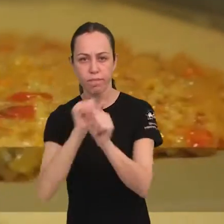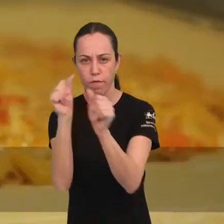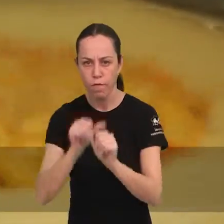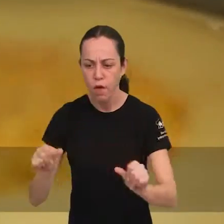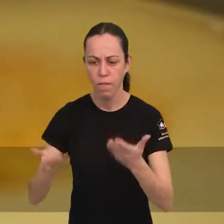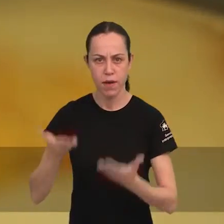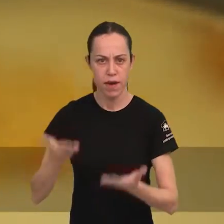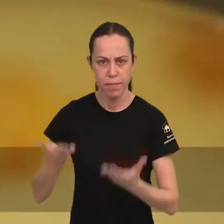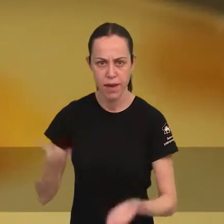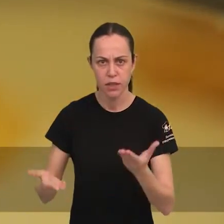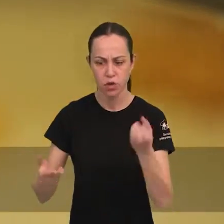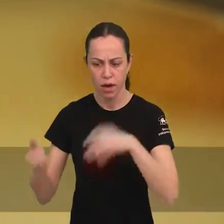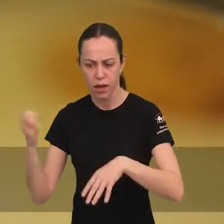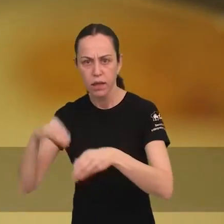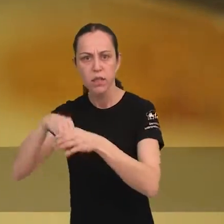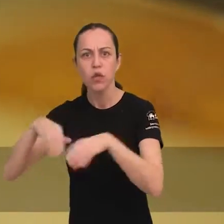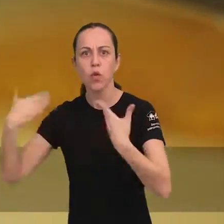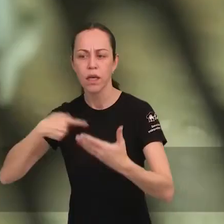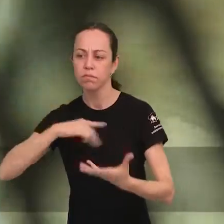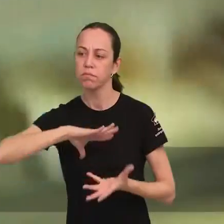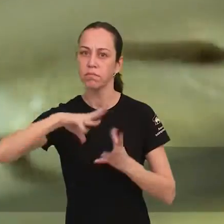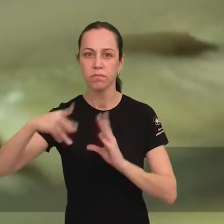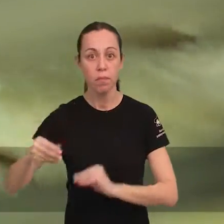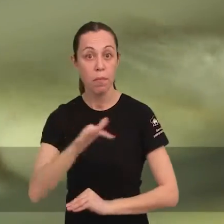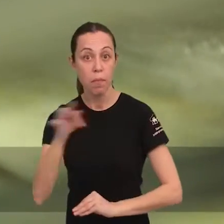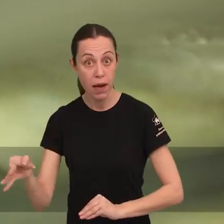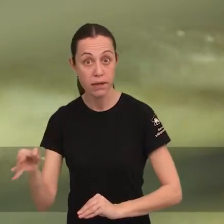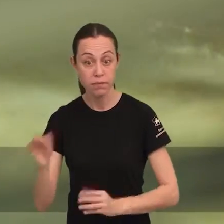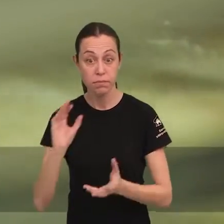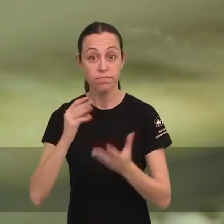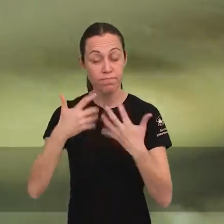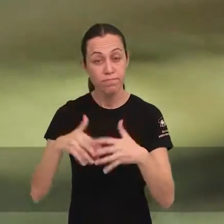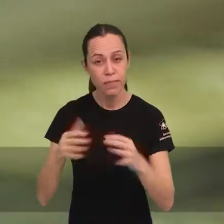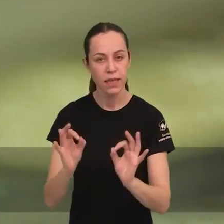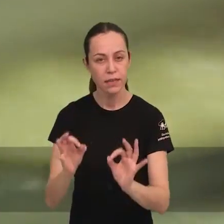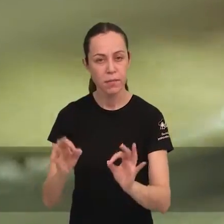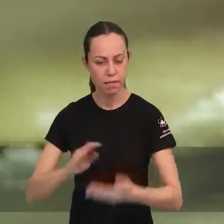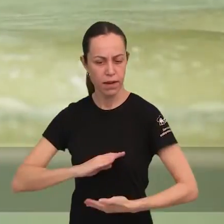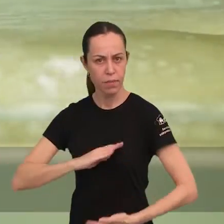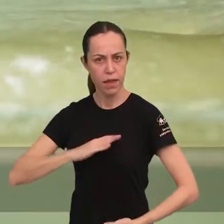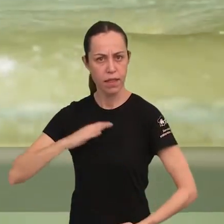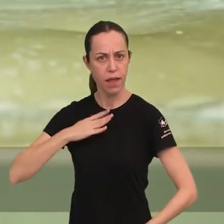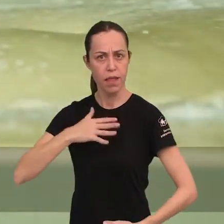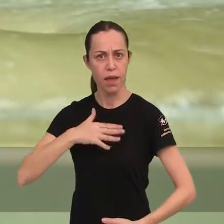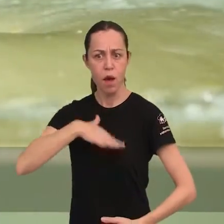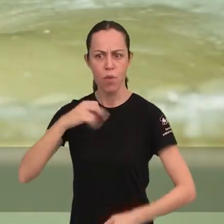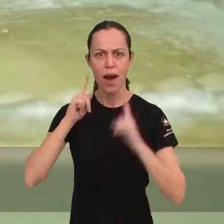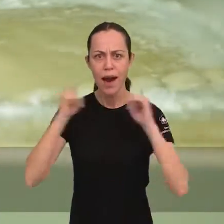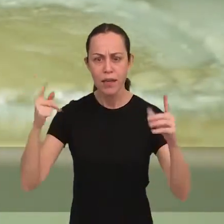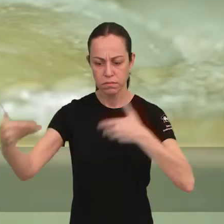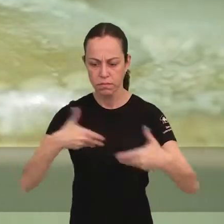y composiciones. Además, contamos con infraestructuras productivas que nos permiten absorber importantes incrementos